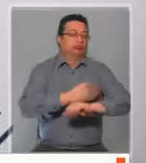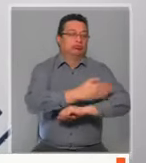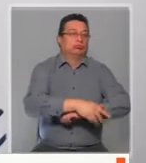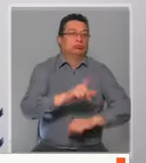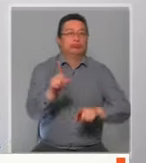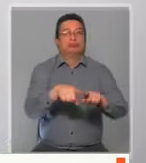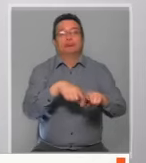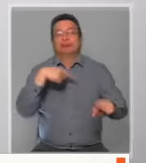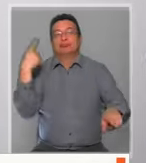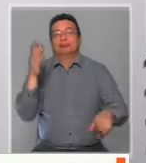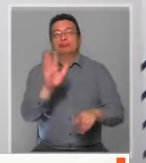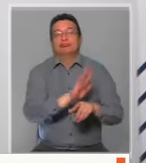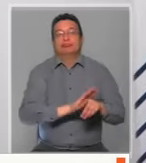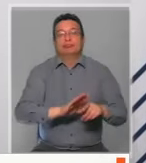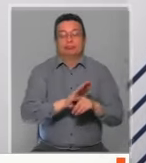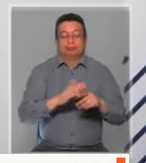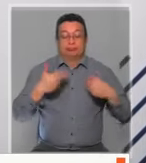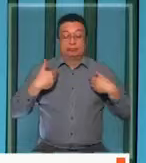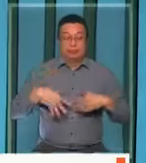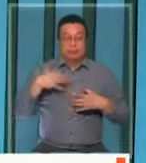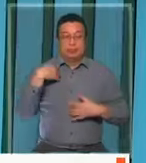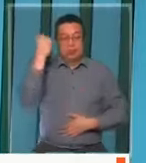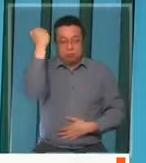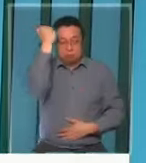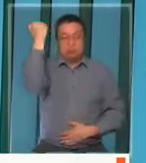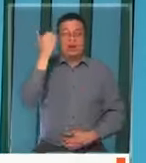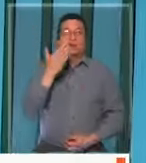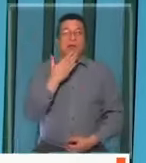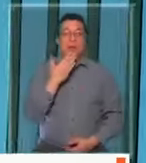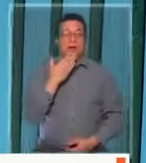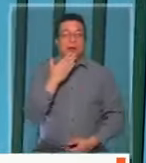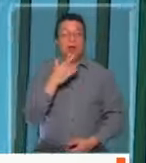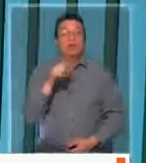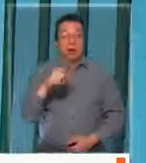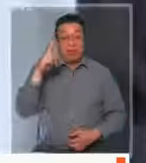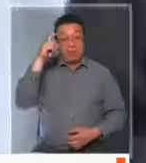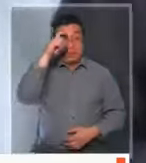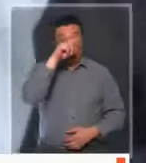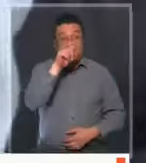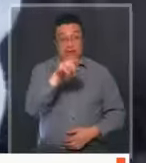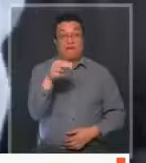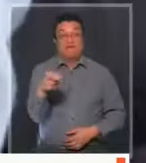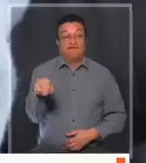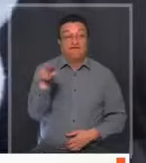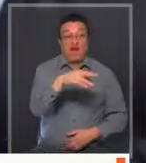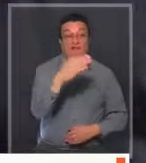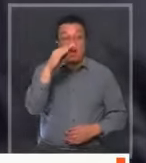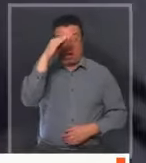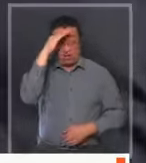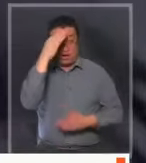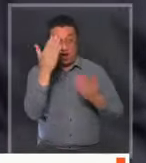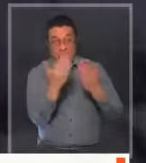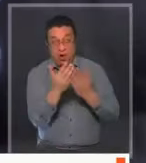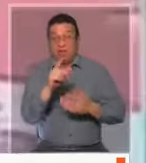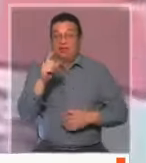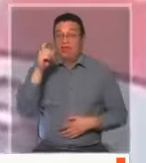recuperación, tanto en lo físico como en lo emocional, y que por lo pronto será muy difícil para ellos volver a confiar en un nuevo recinto